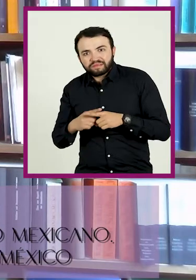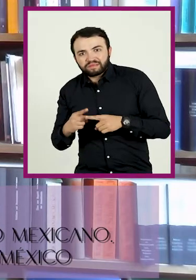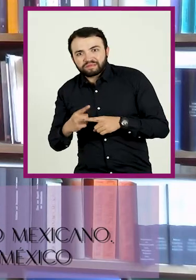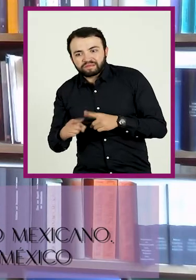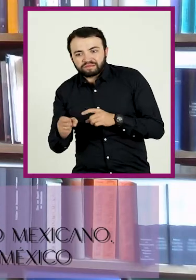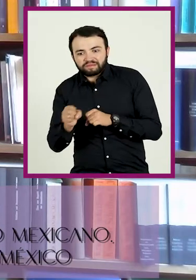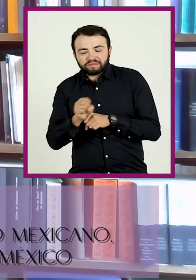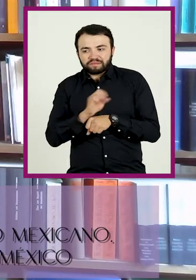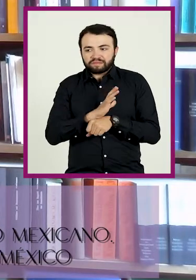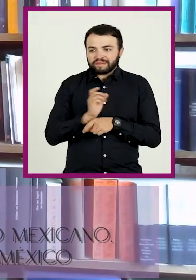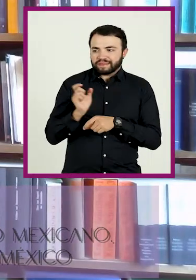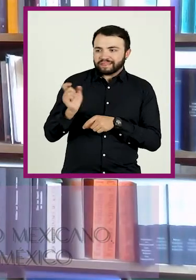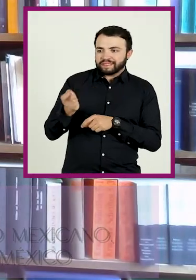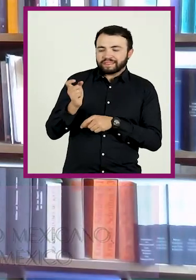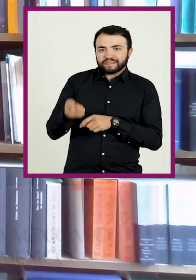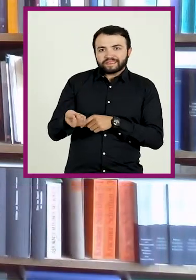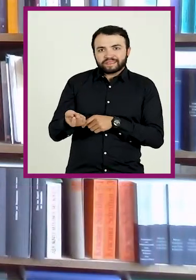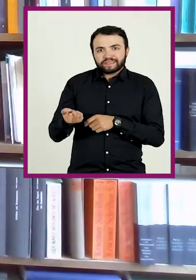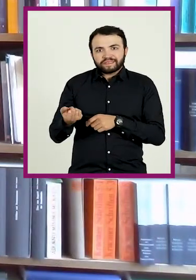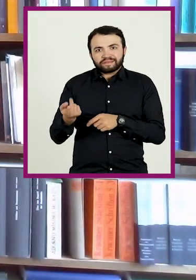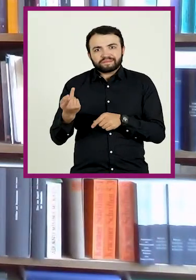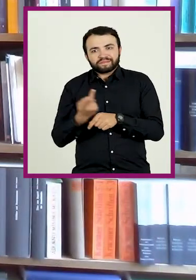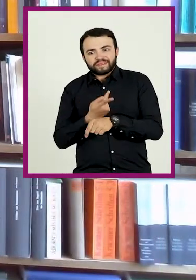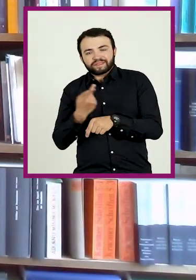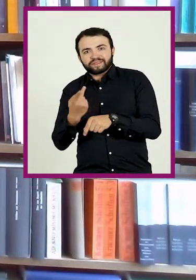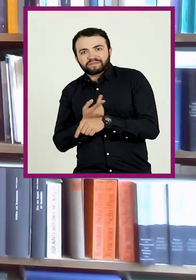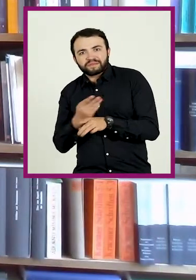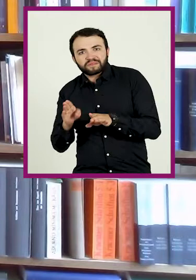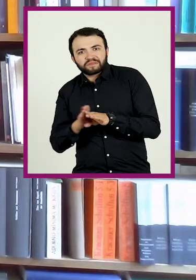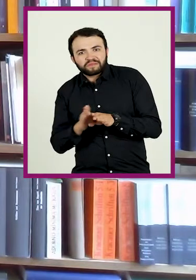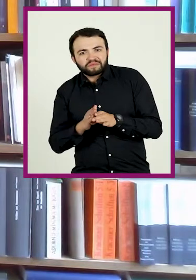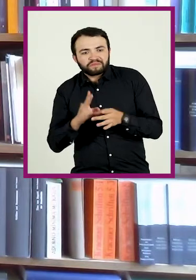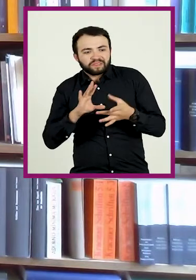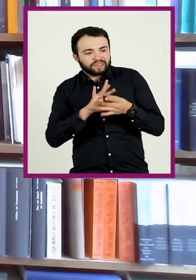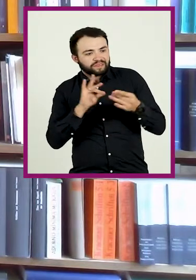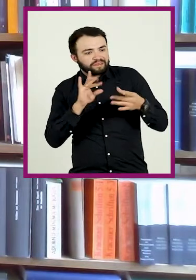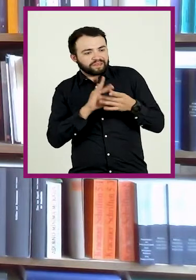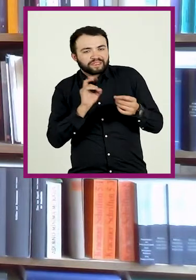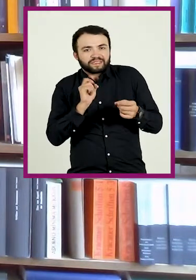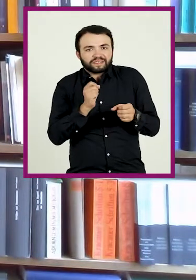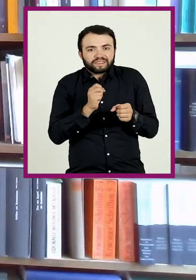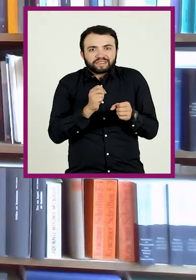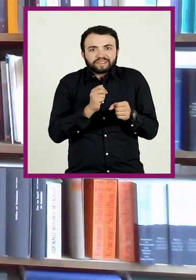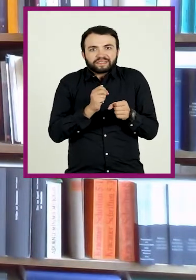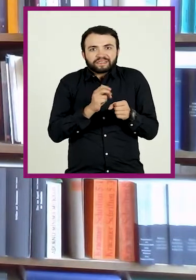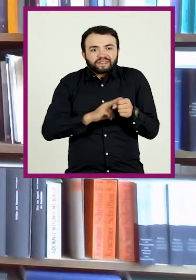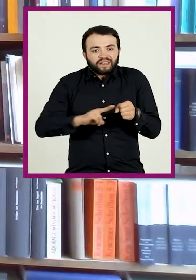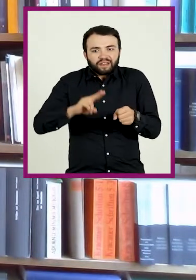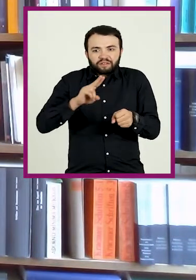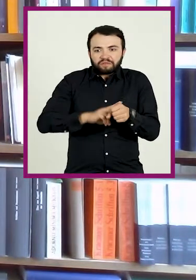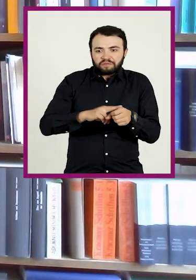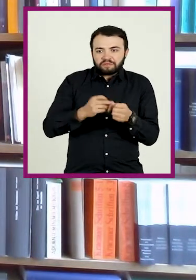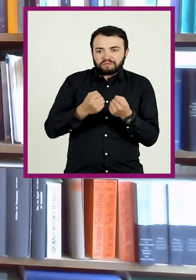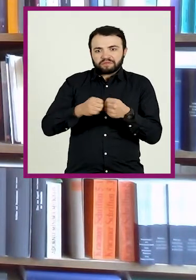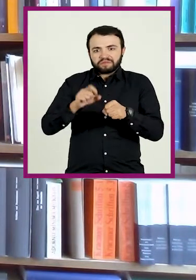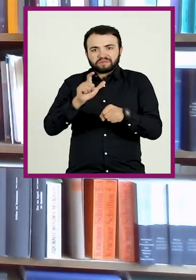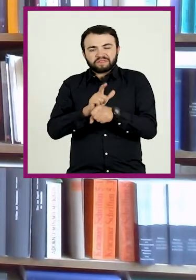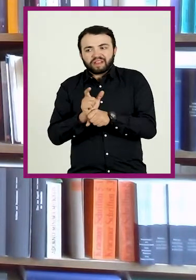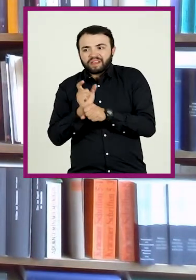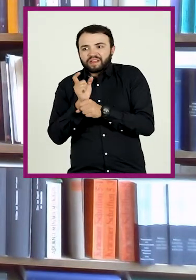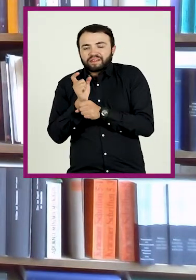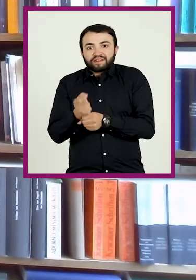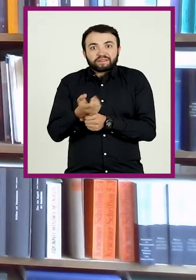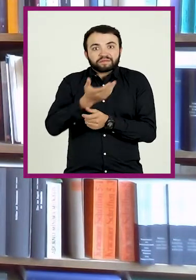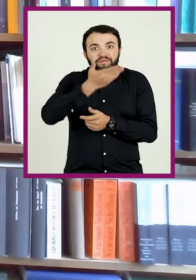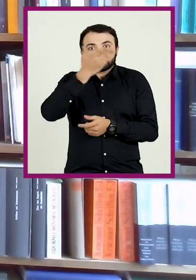sociedades, y cuyos orígenes, cuyas causas se remontan o se explican a partir o bien de la naturaleza o bien de la propia